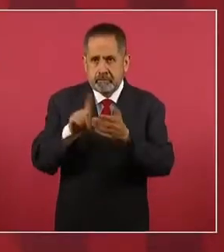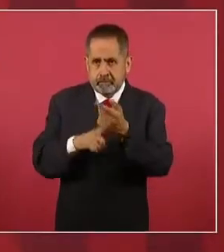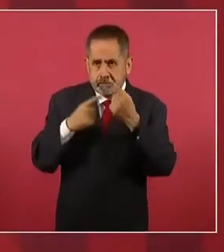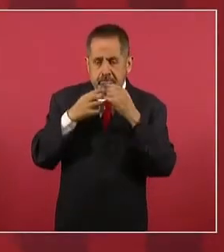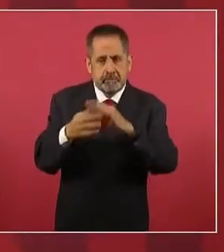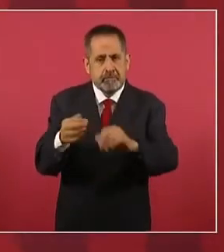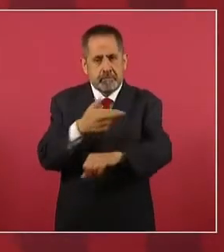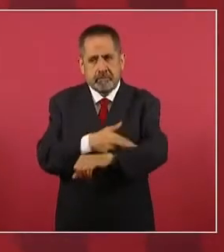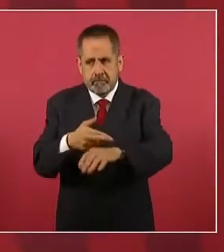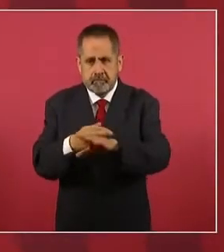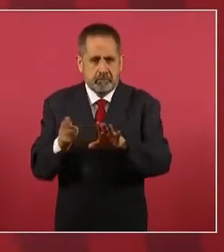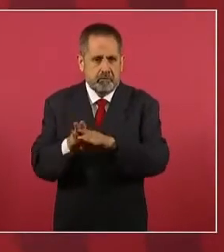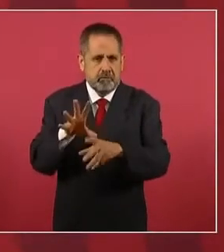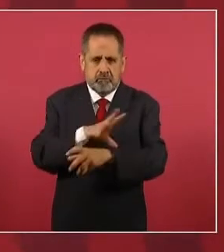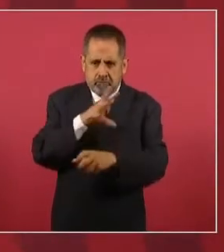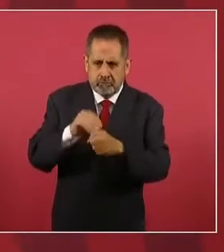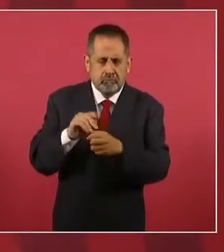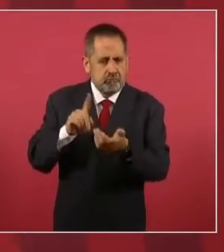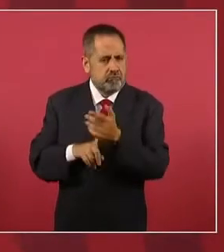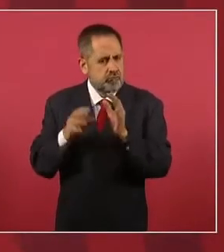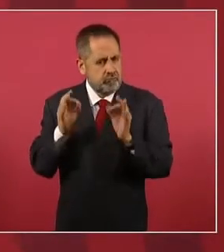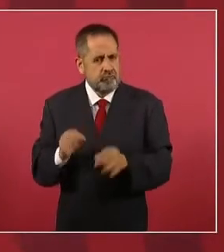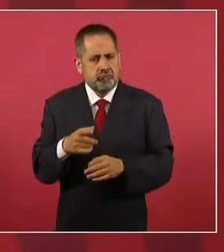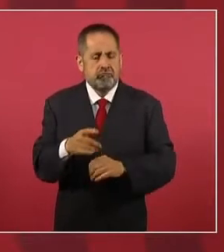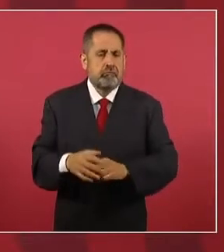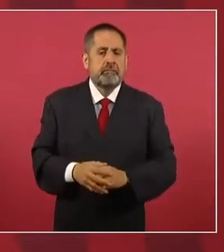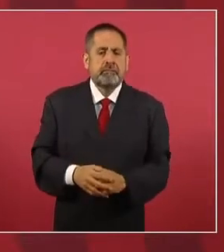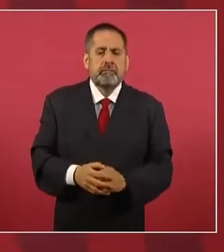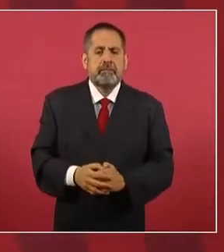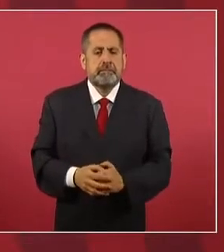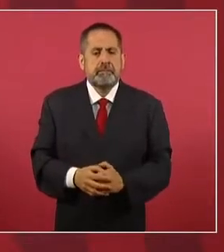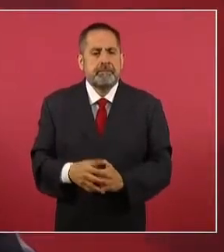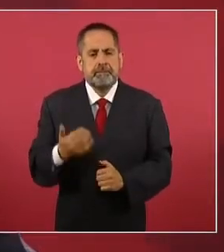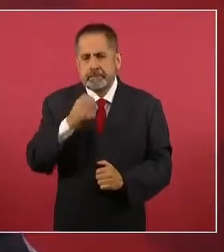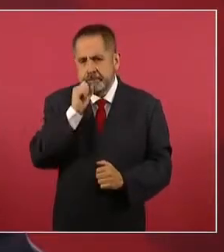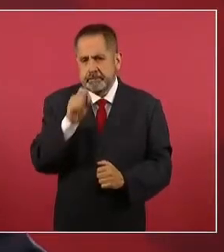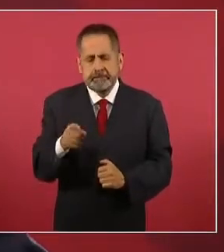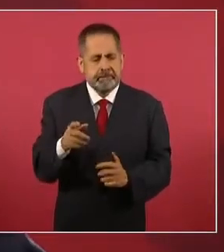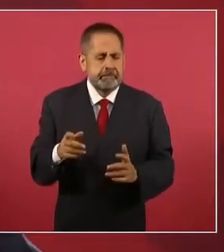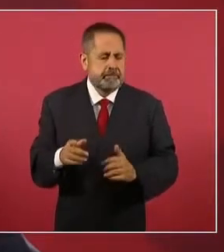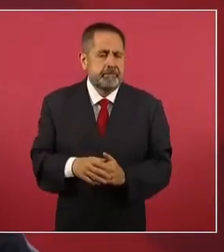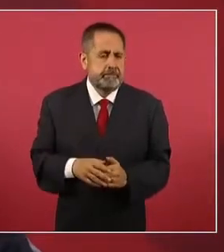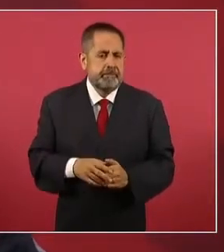los procedimientos legales, y no hay